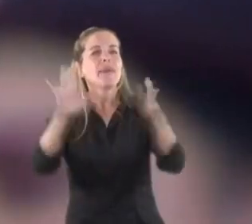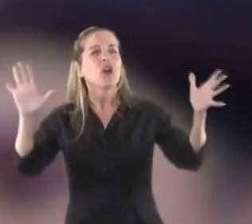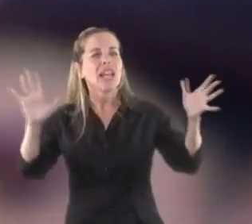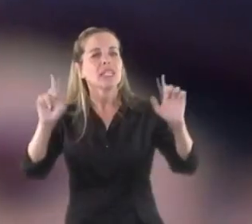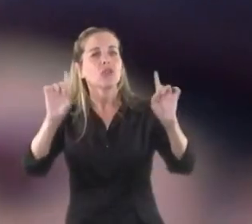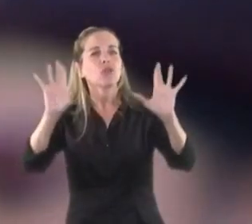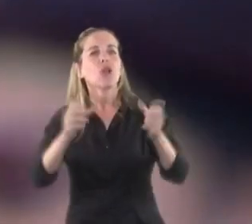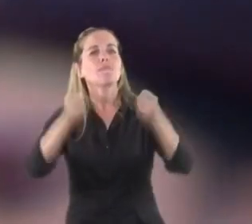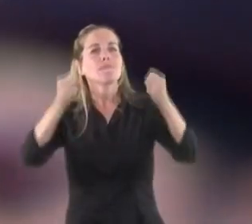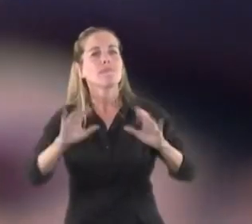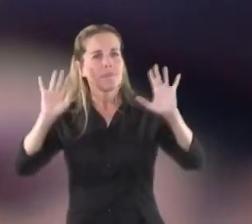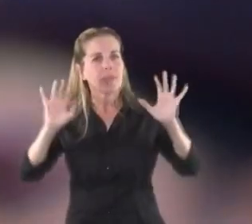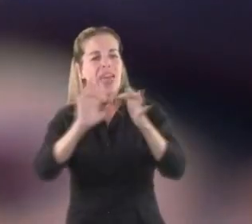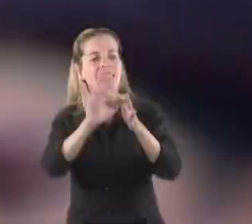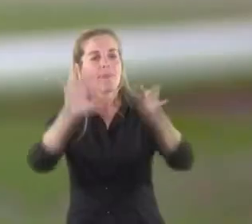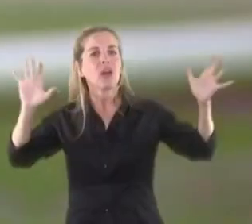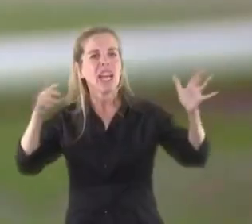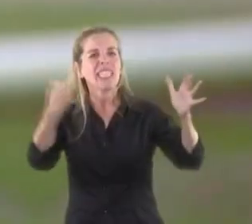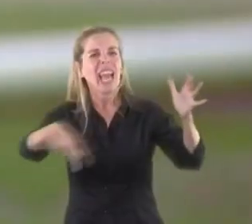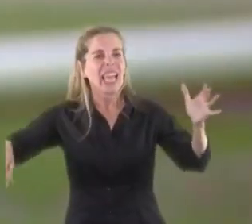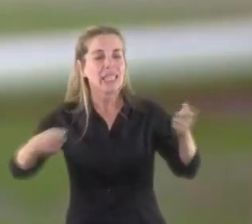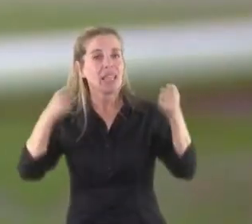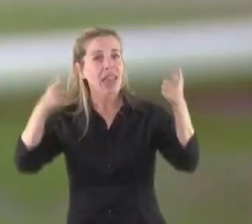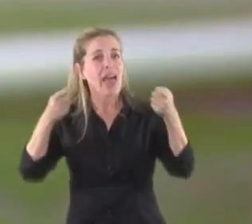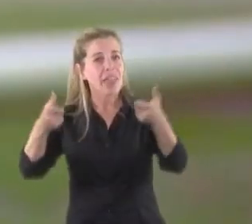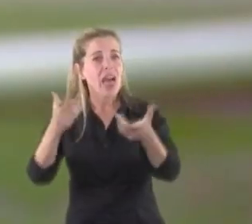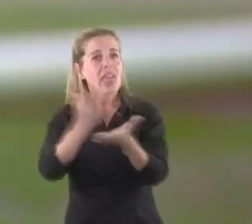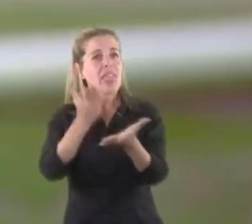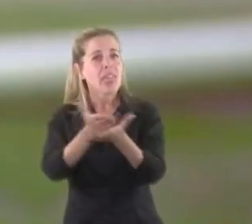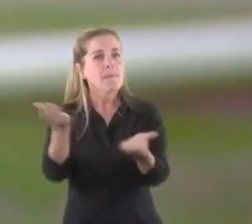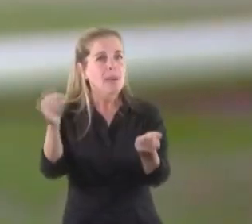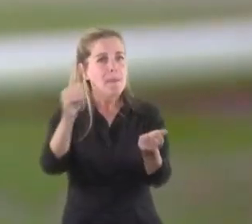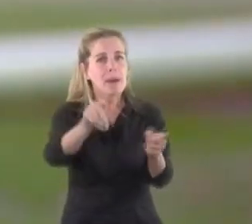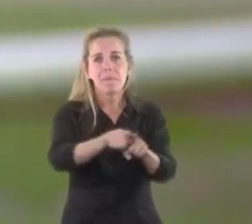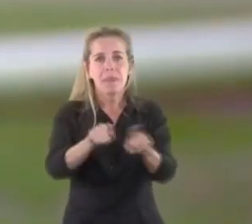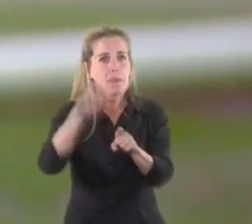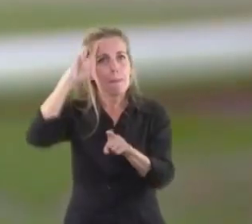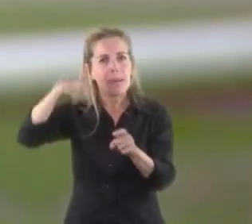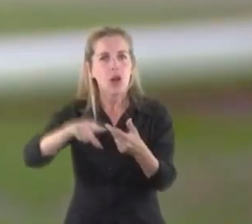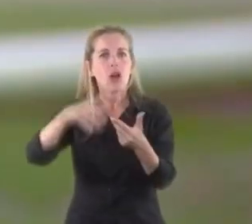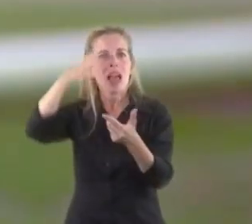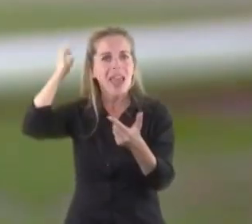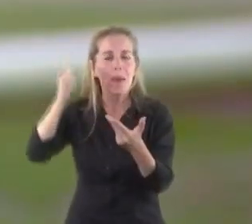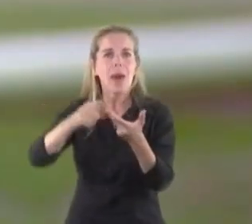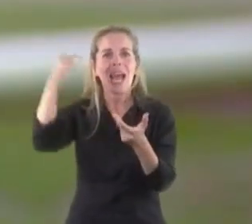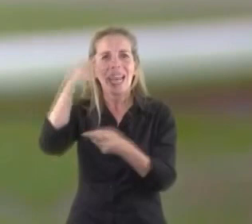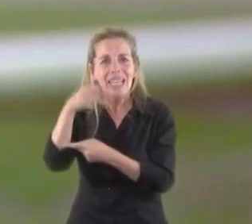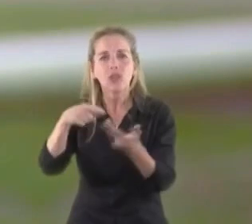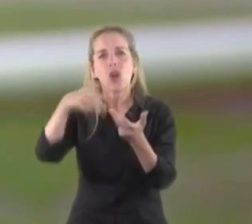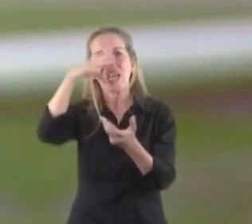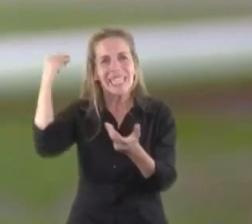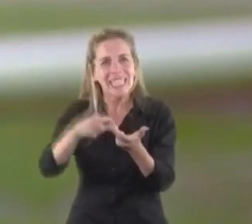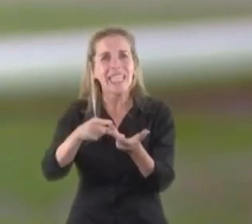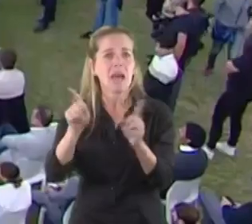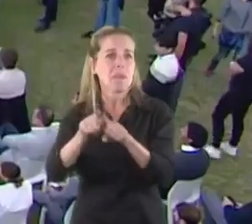reafirmar. Es animarnos a ampliar derechos, como lo hizo Perón, como lo hizo Eva, como lo hizo Néstor, como lo hizo Cristina y